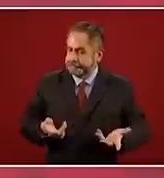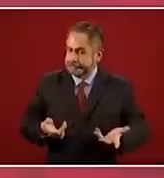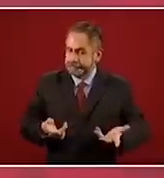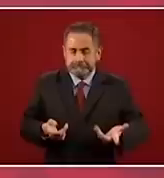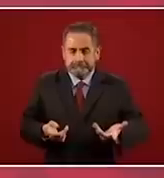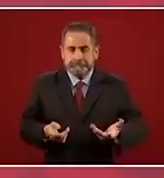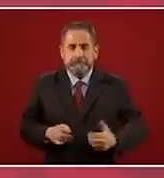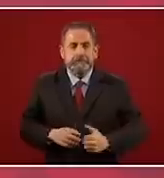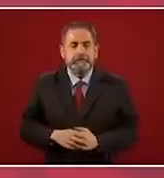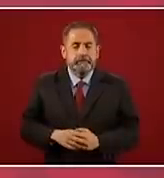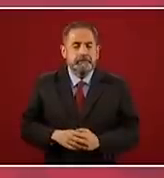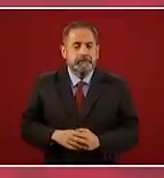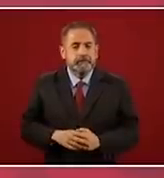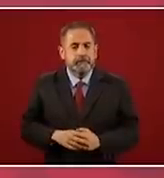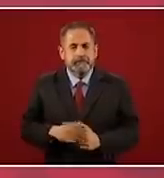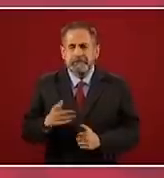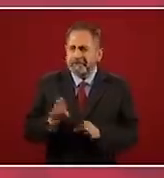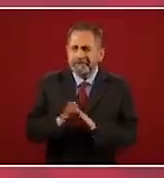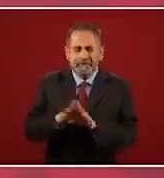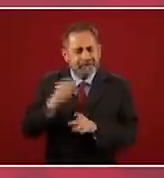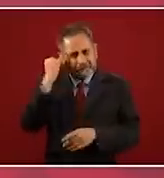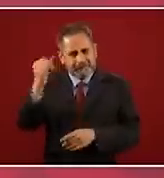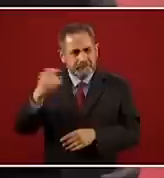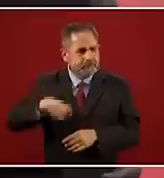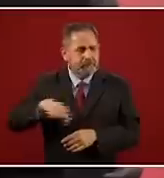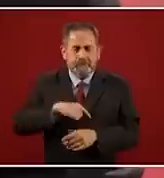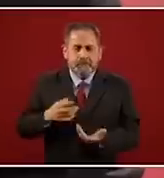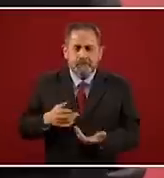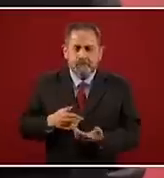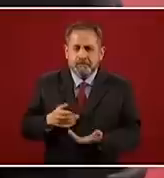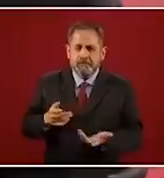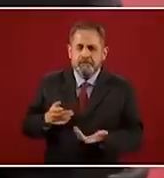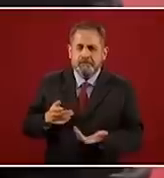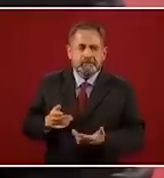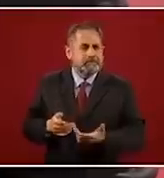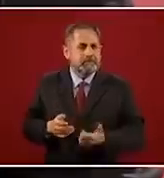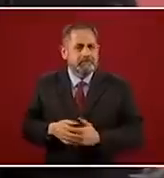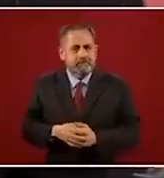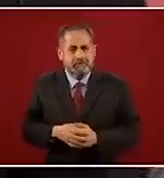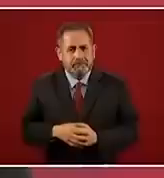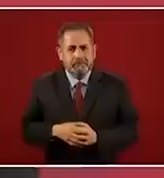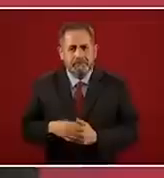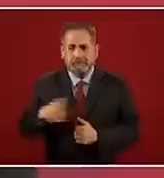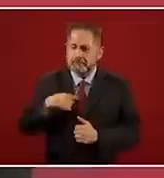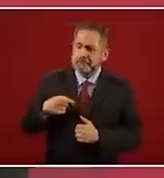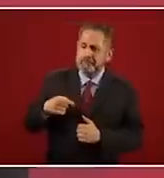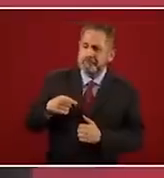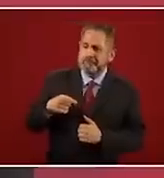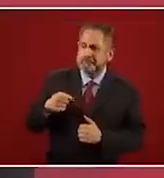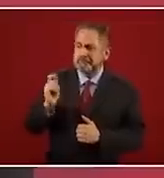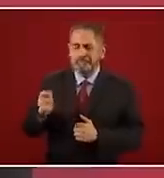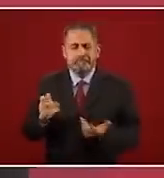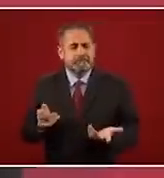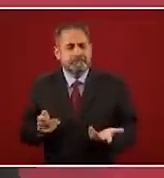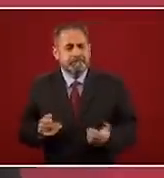O sea, ¿cómo se imaginan que vamos nosotros, sí, a dejar